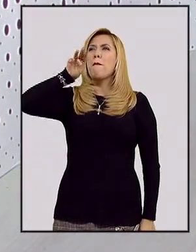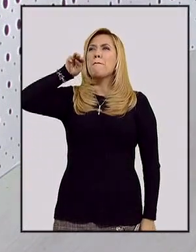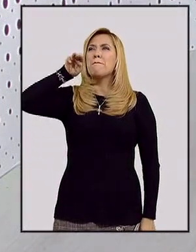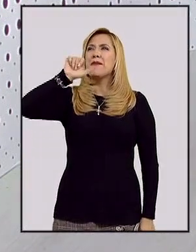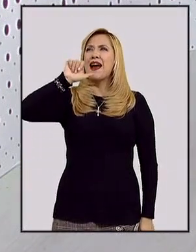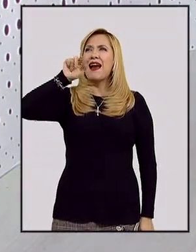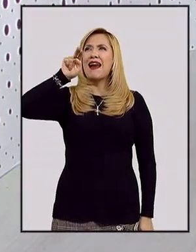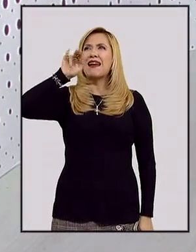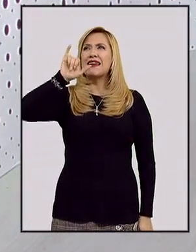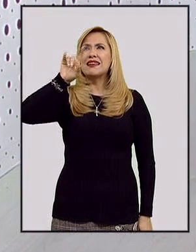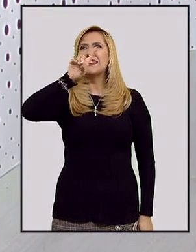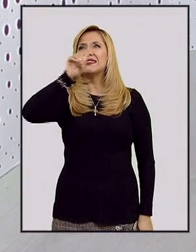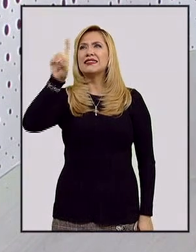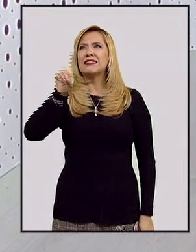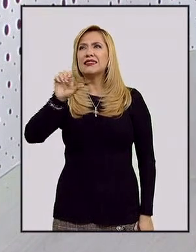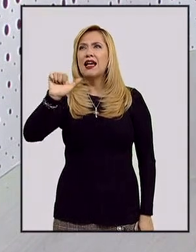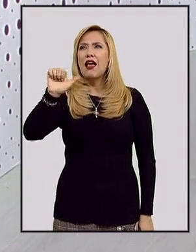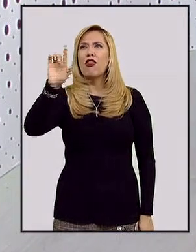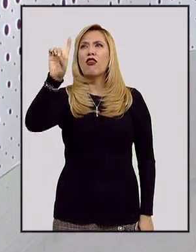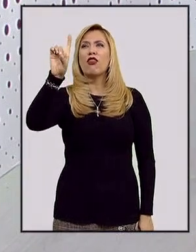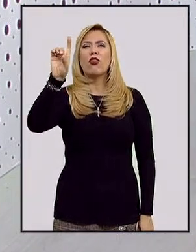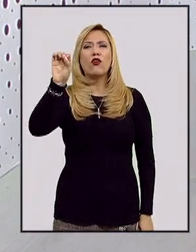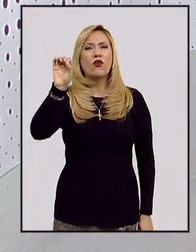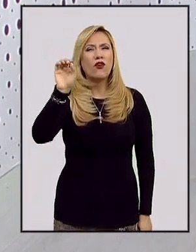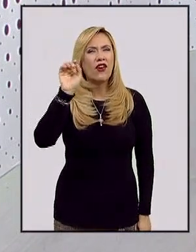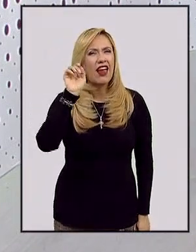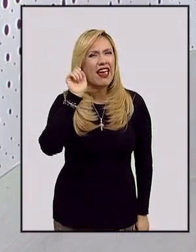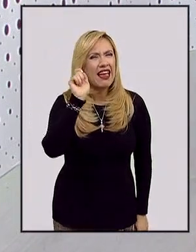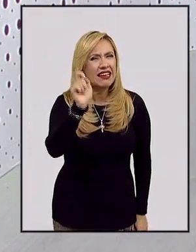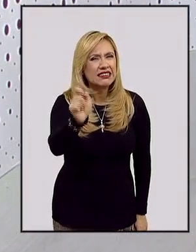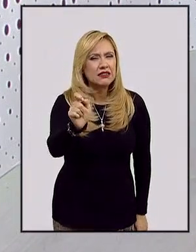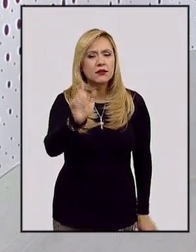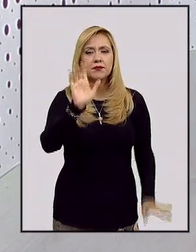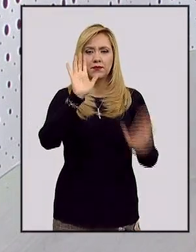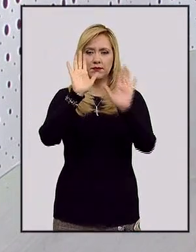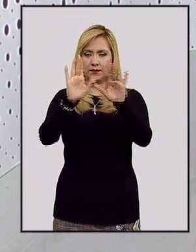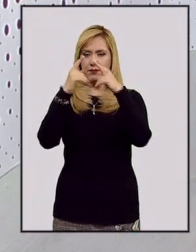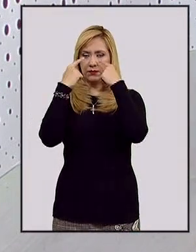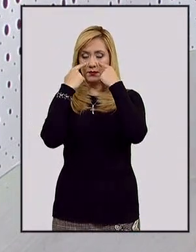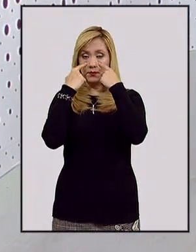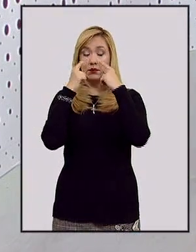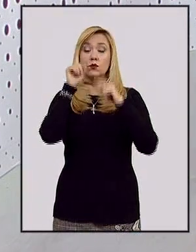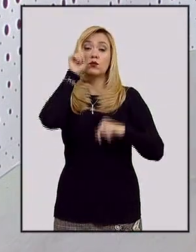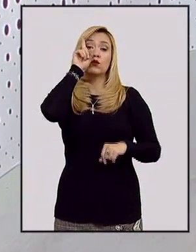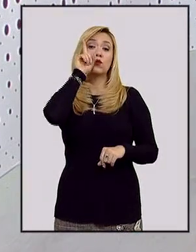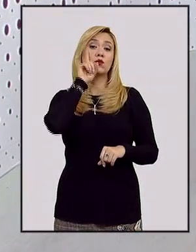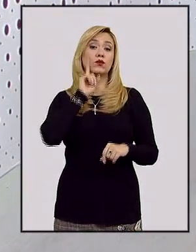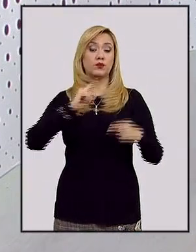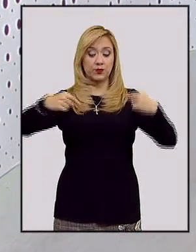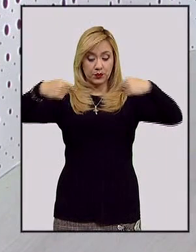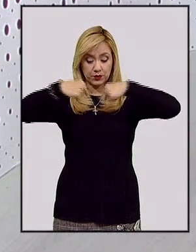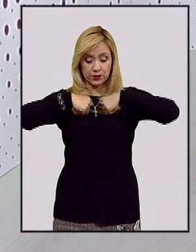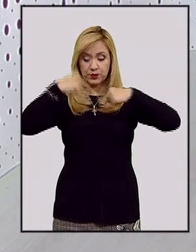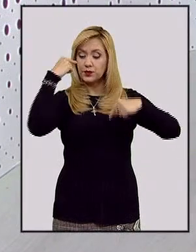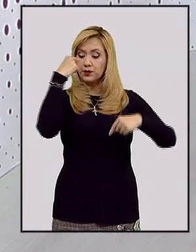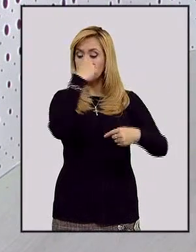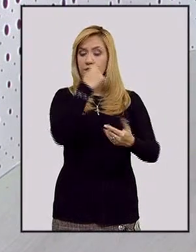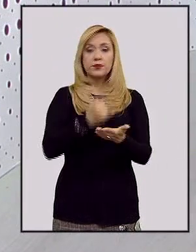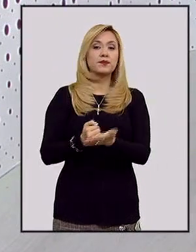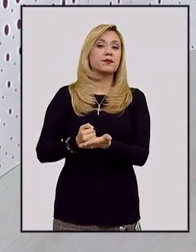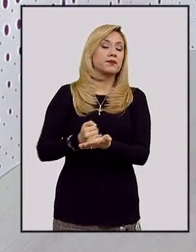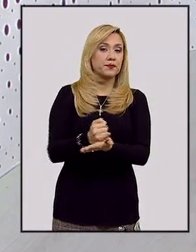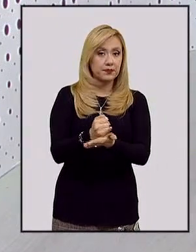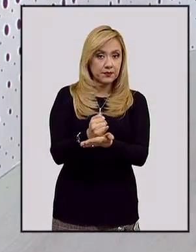humanizado, Diana? Por parto humanizado entendemos el proceso en el que la mujer está en el centro de las decisiones, en el